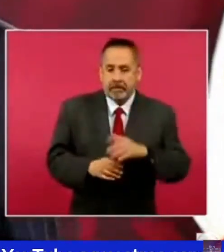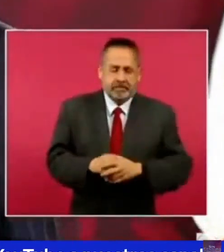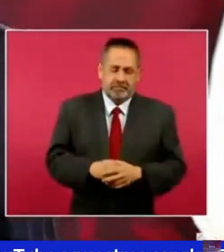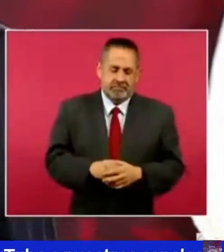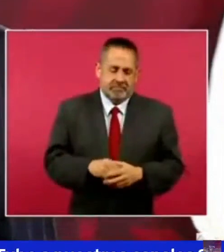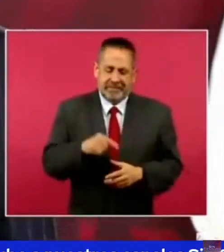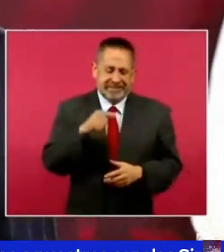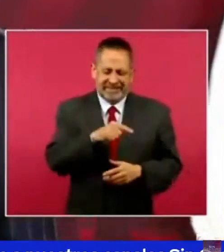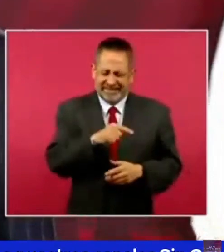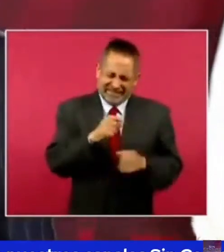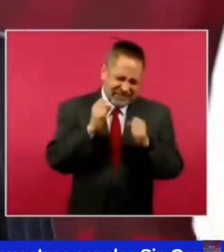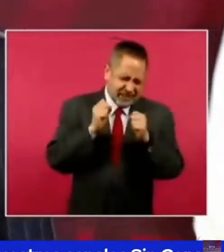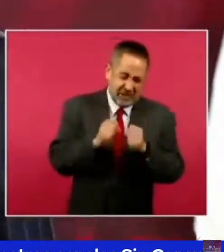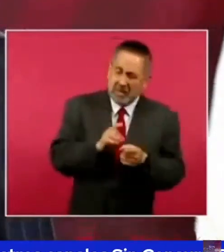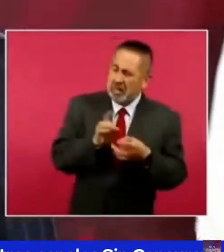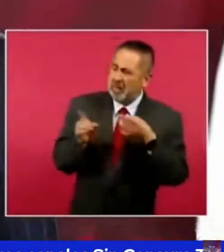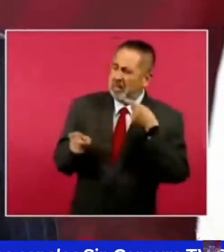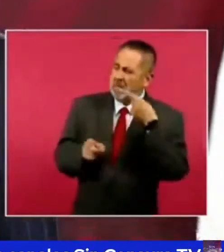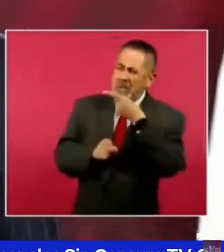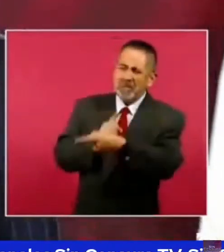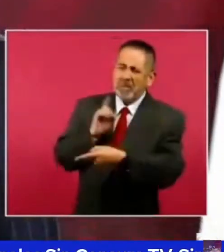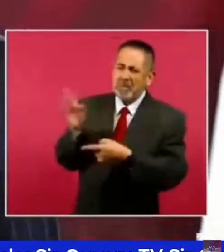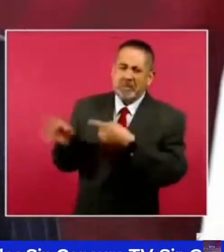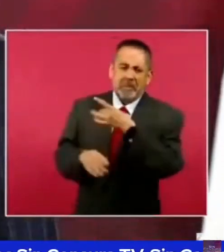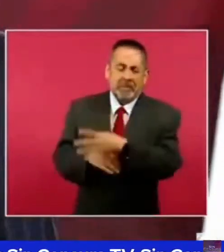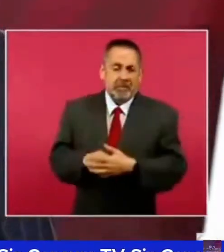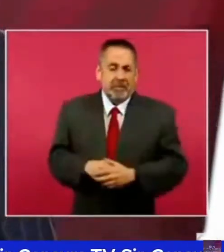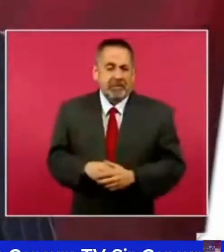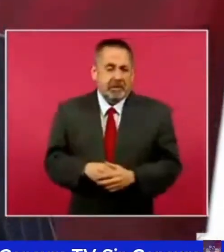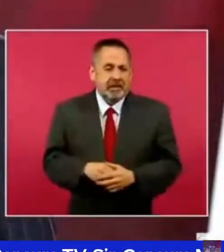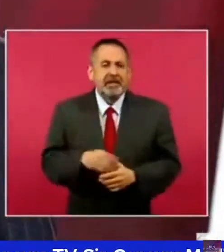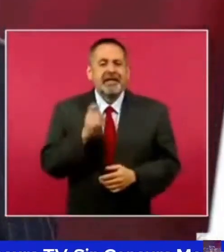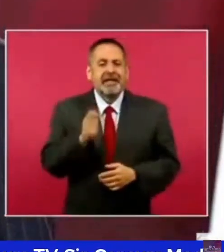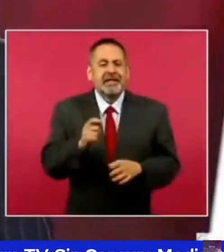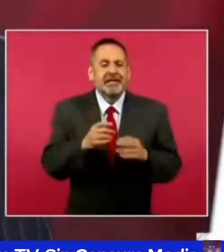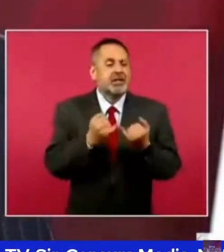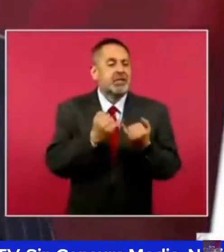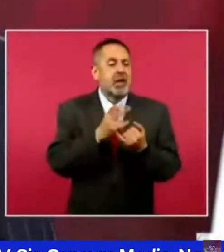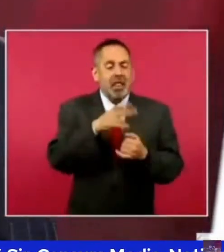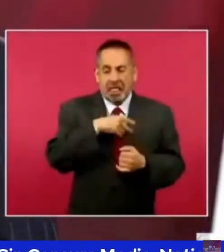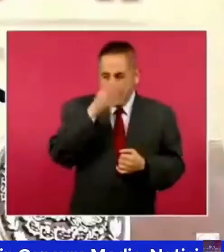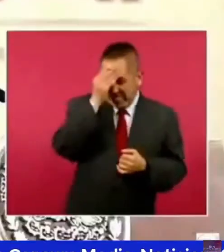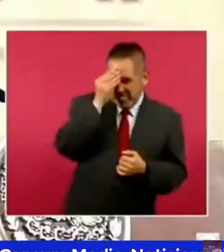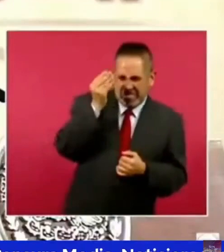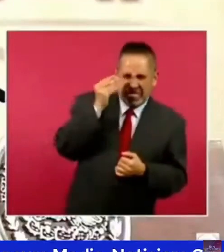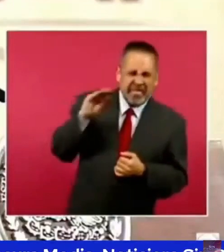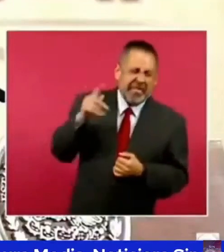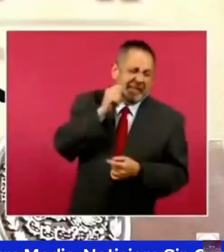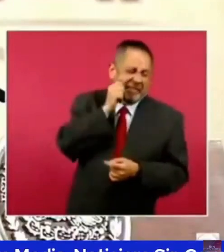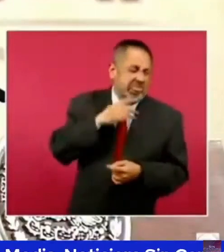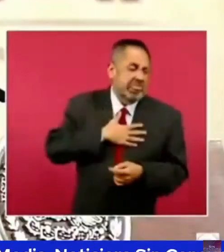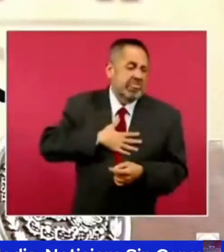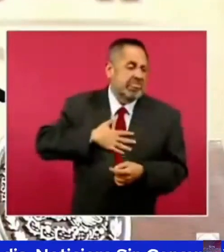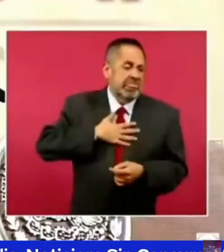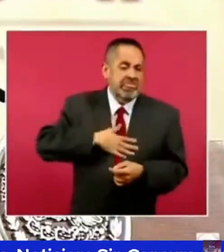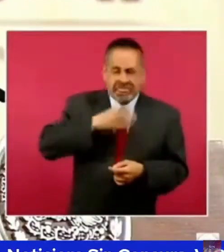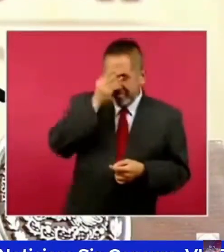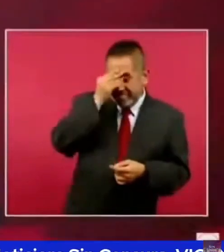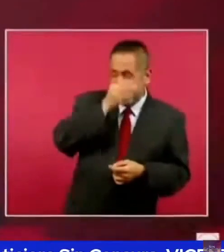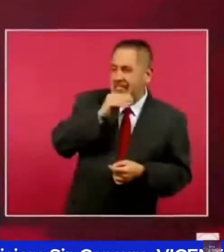completamente difamatoria, bajo la máxima de que la calumnia, cuando no mancha, tizna, en una